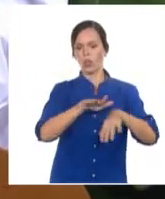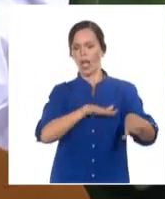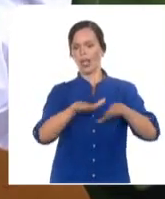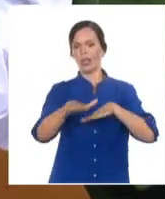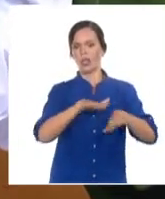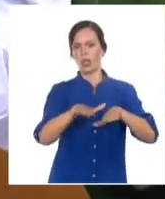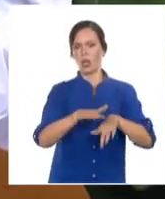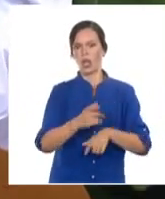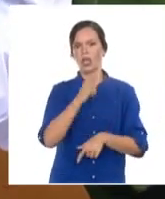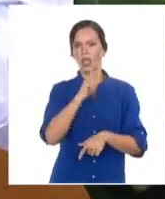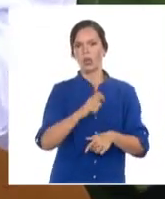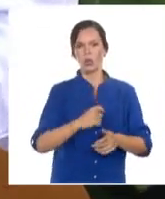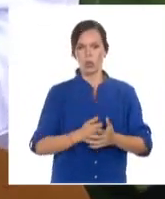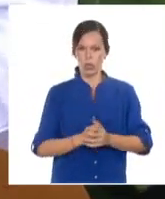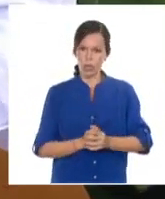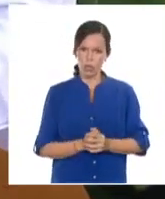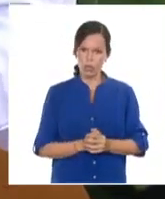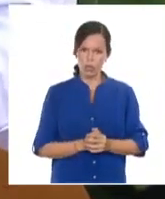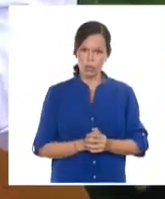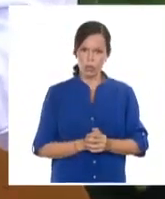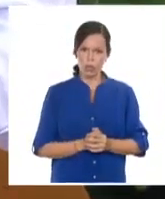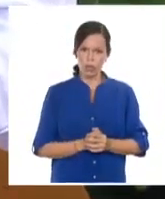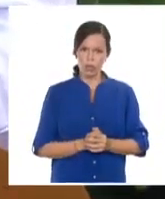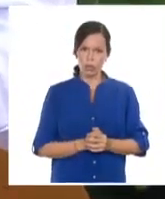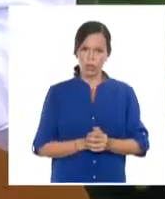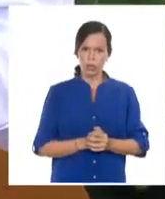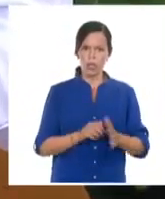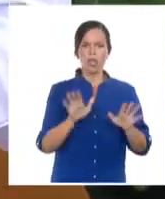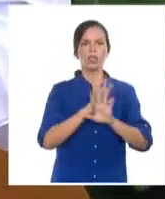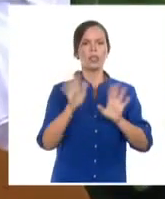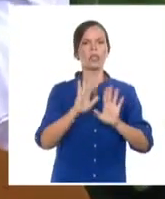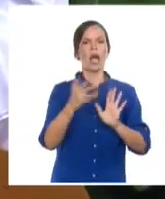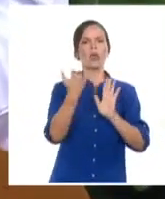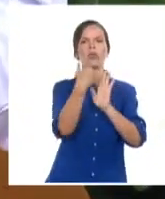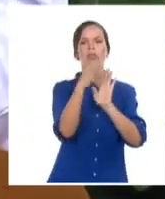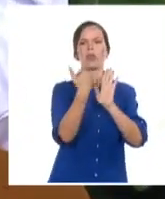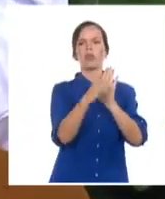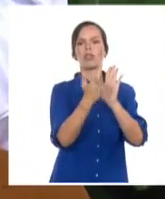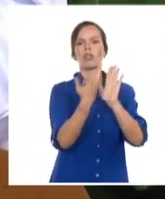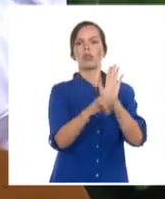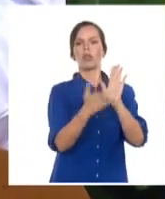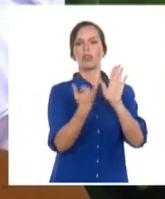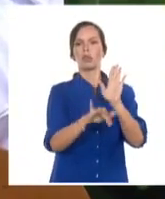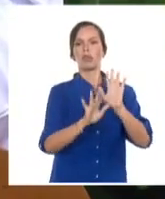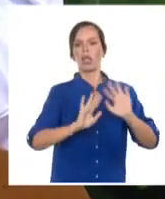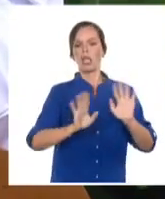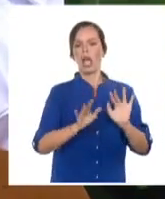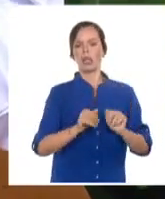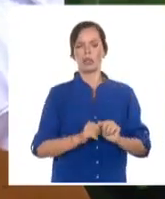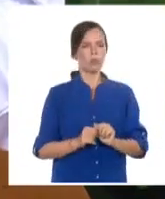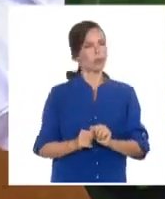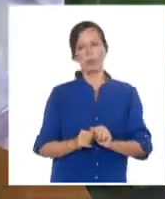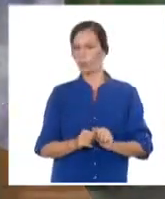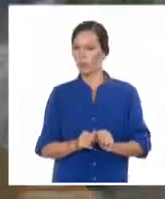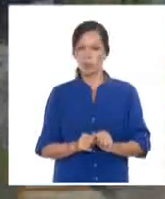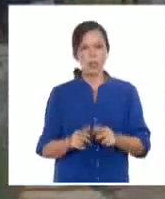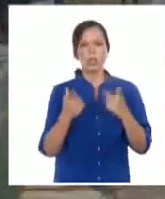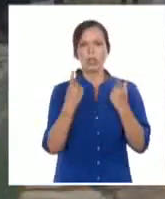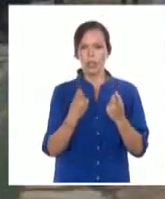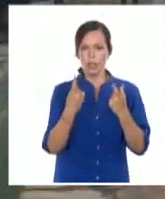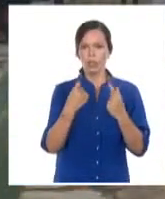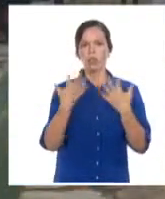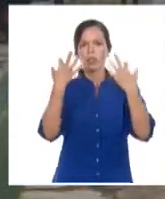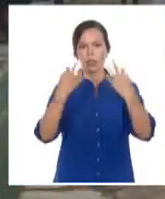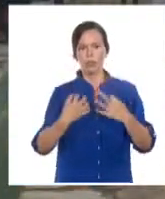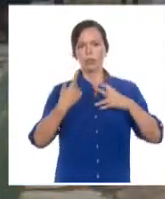denuncias a modo de justificaciones de igual manera urge saltar sobre todo eso urge